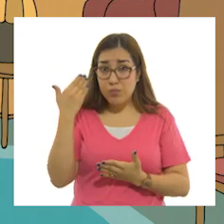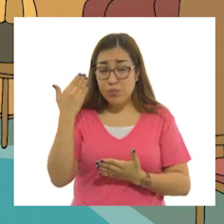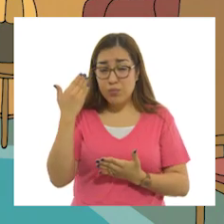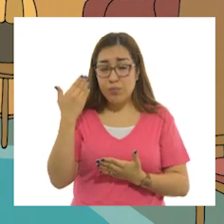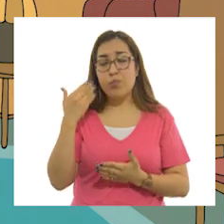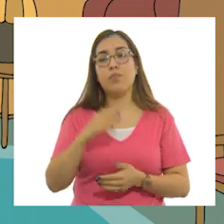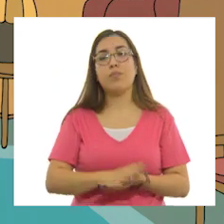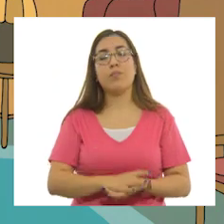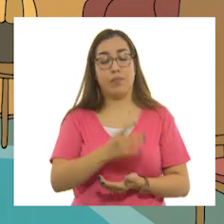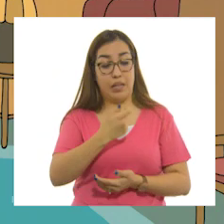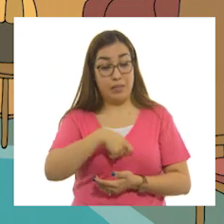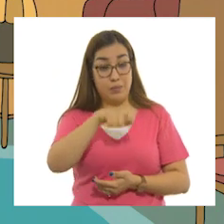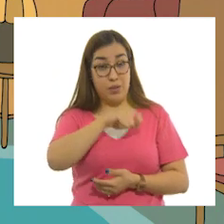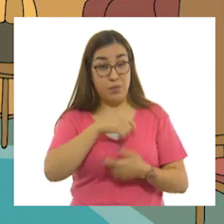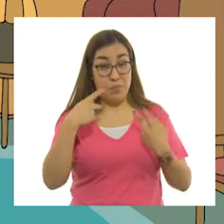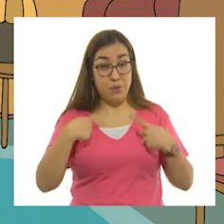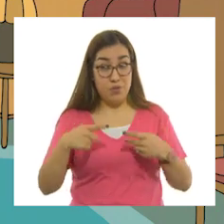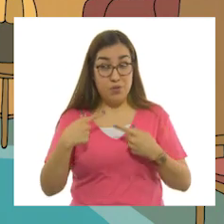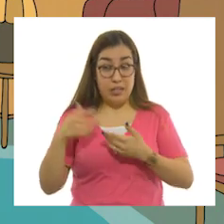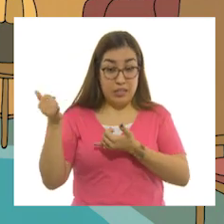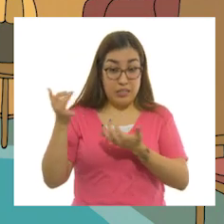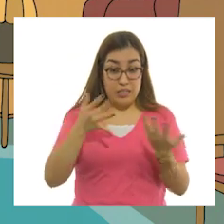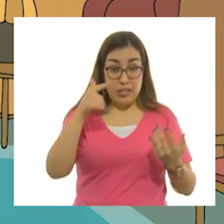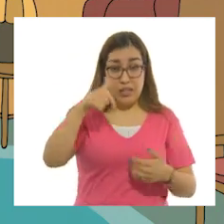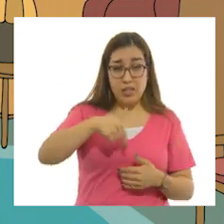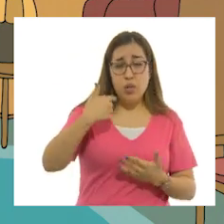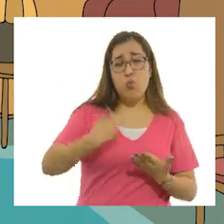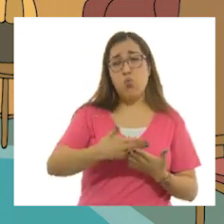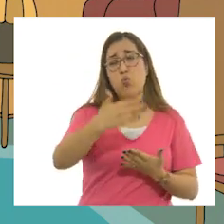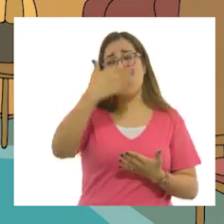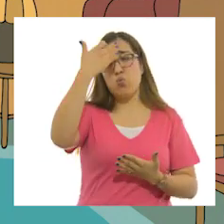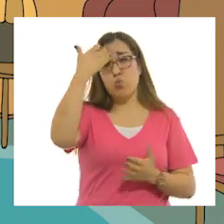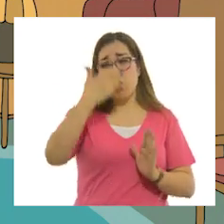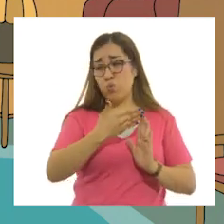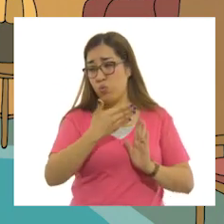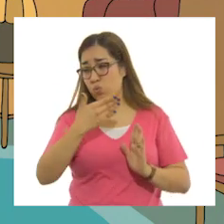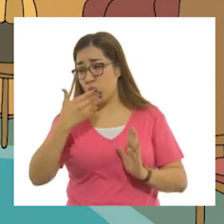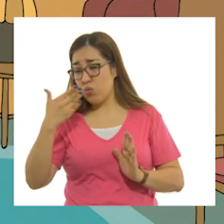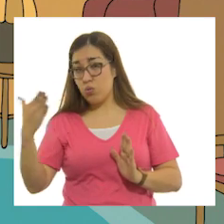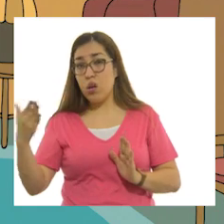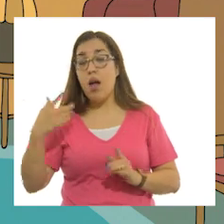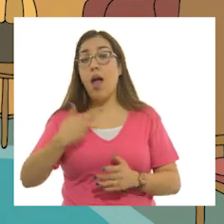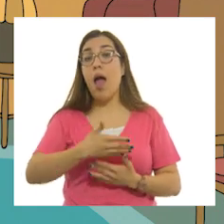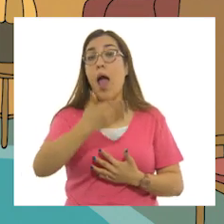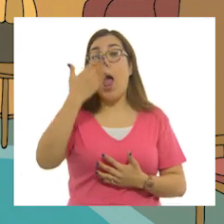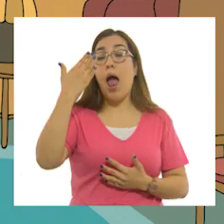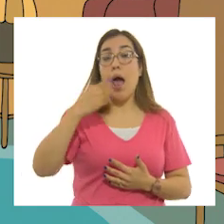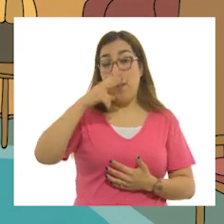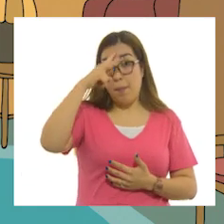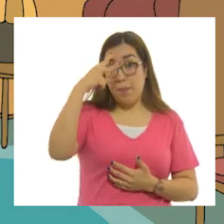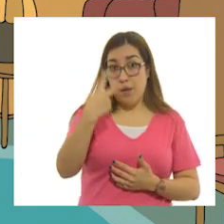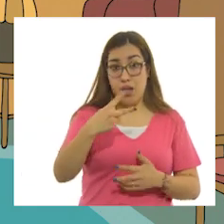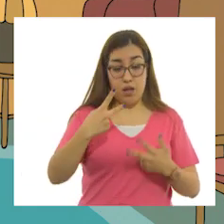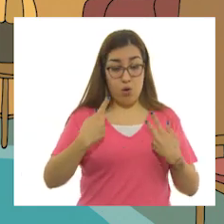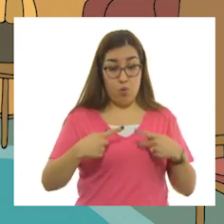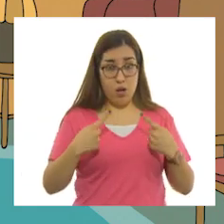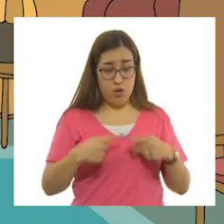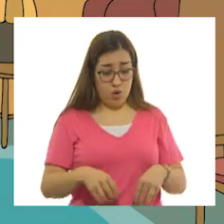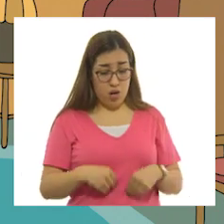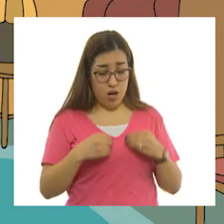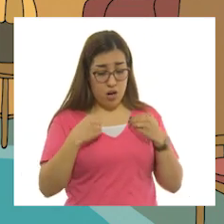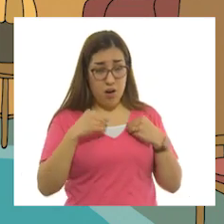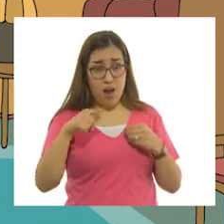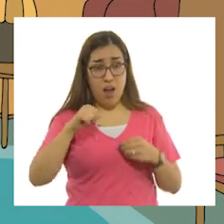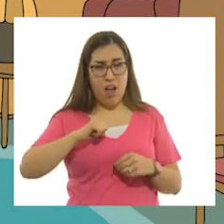actual territorio mexicano los habitantes de méxico-tenochtitlan empezaron a escuchar en la madrugada